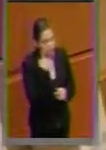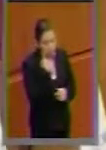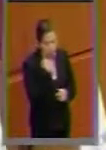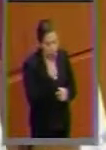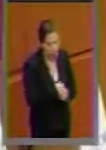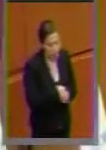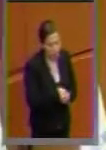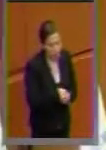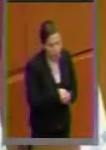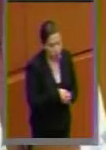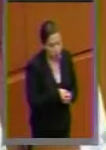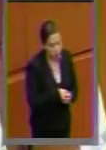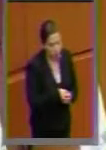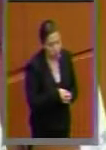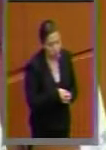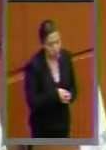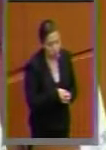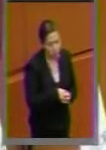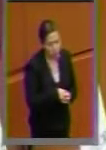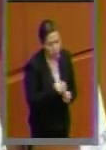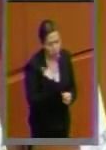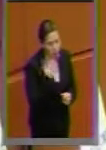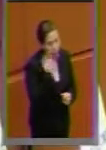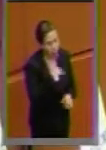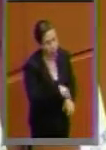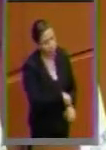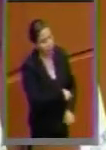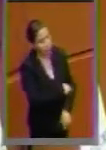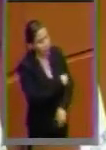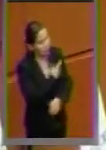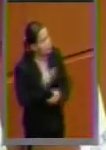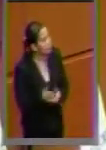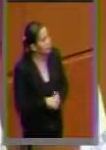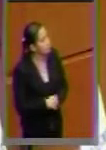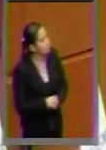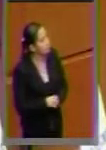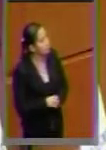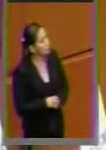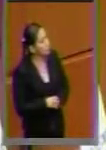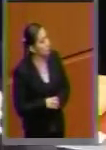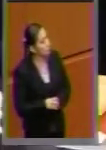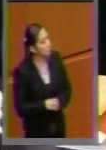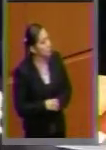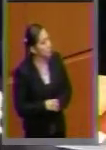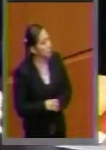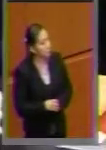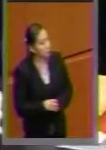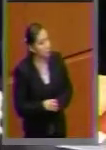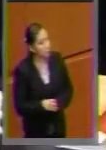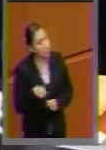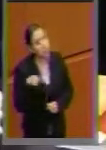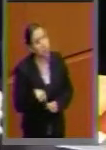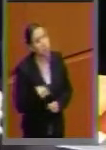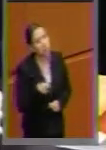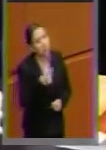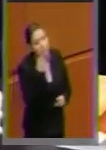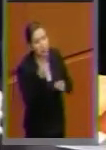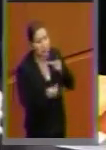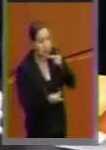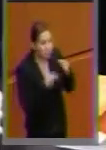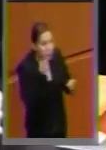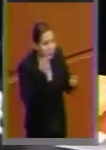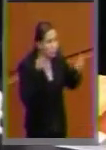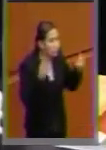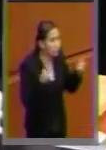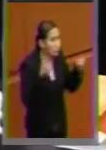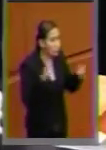dos para no alargarme y repetir lo que ya tanto se ha dicho aquí mucho se ha hablado de la llamada